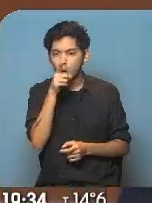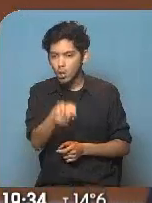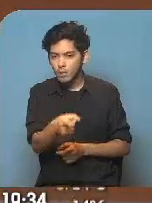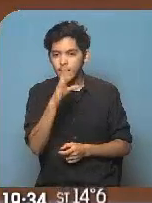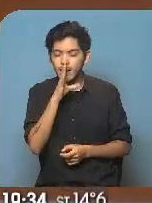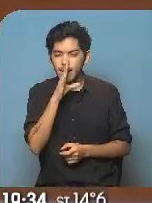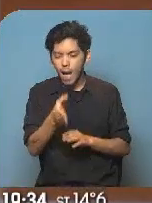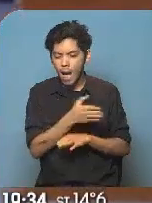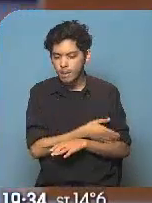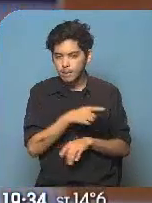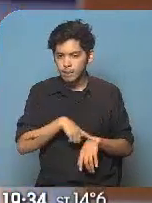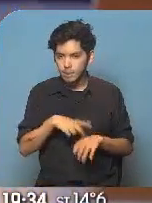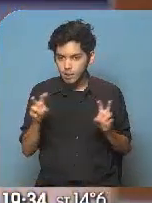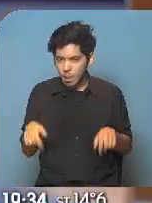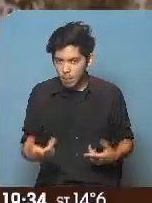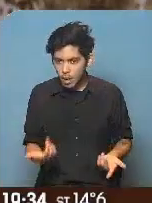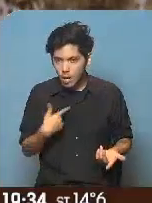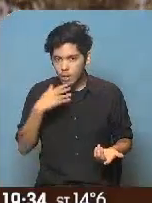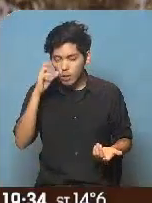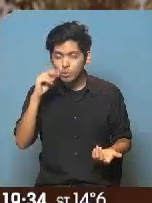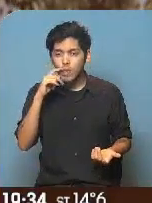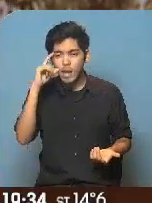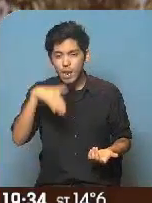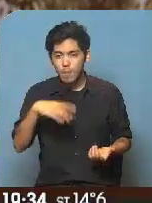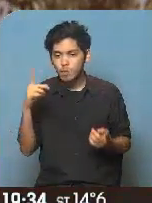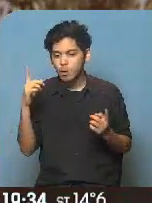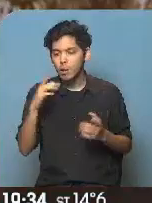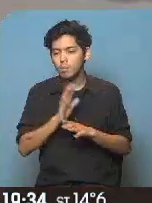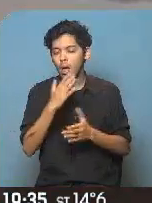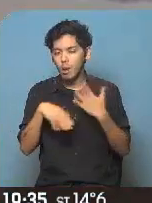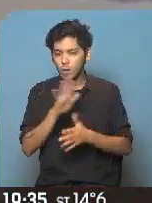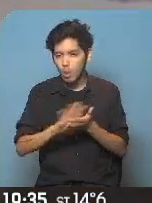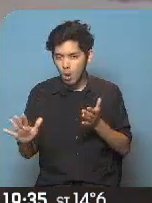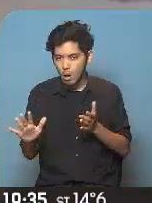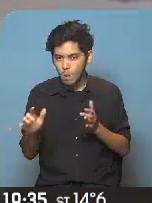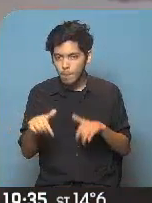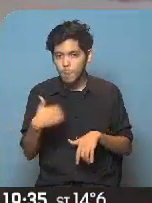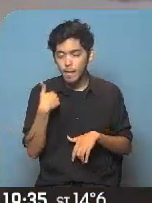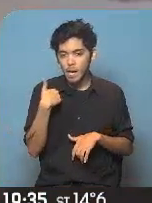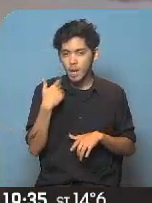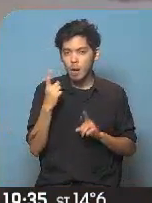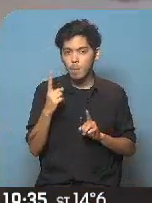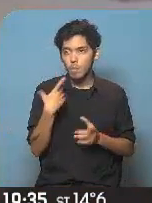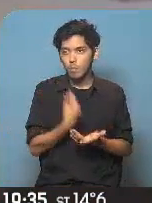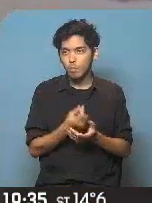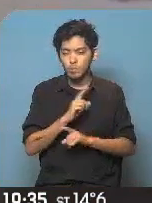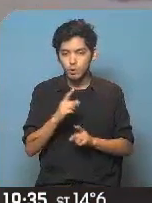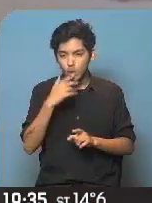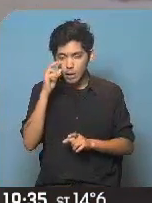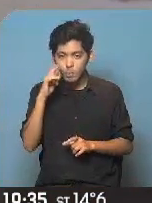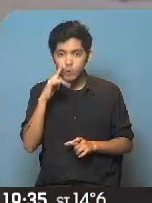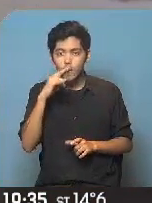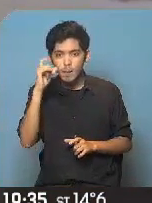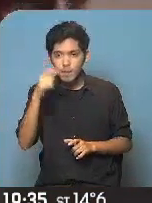este tema. Jerusalén es la excusa, no es la causa del problema. Los palestinos, al desacreditar la presencia de este partido en Jerusalén,